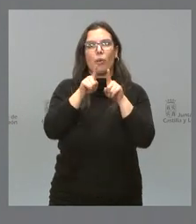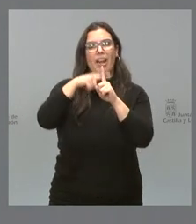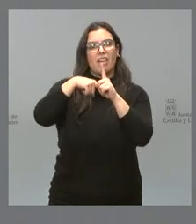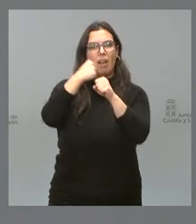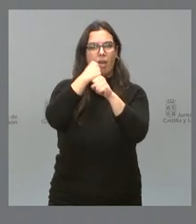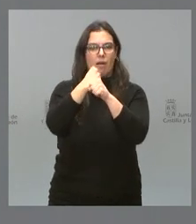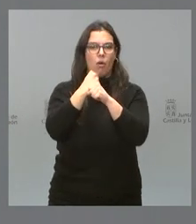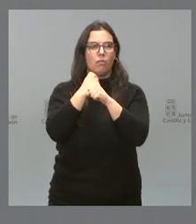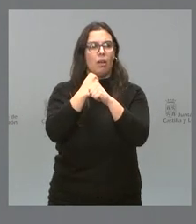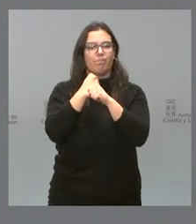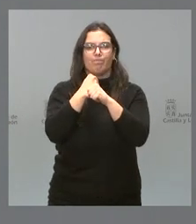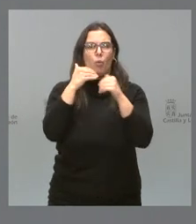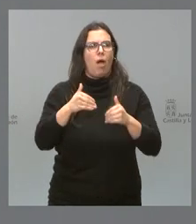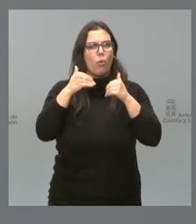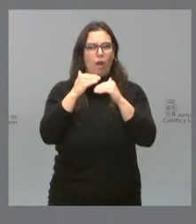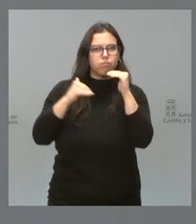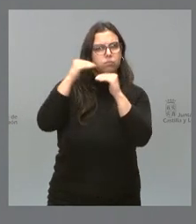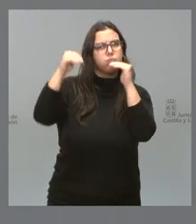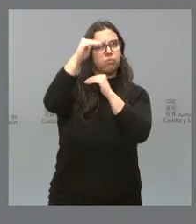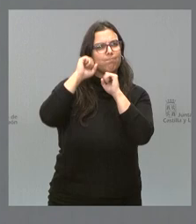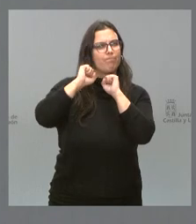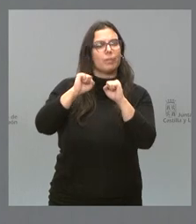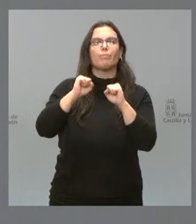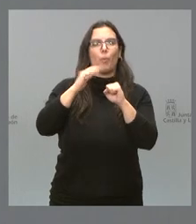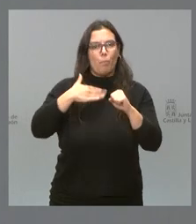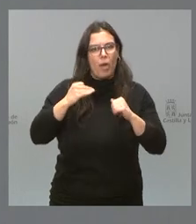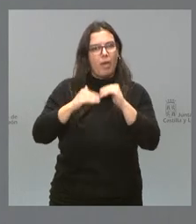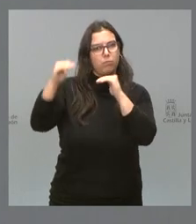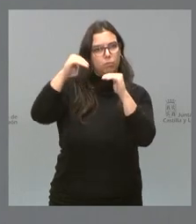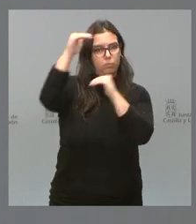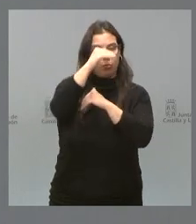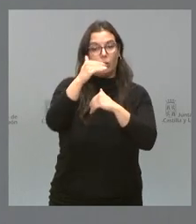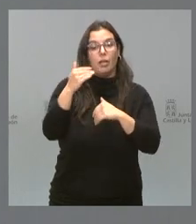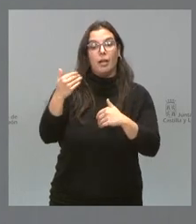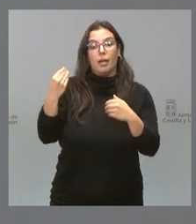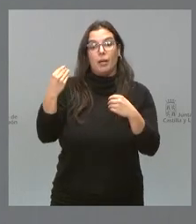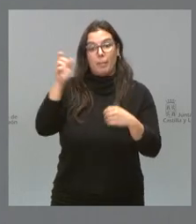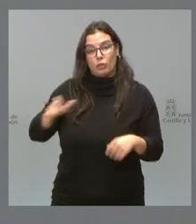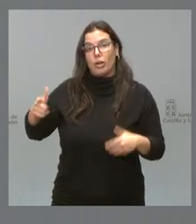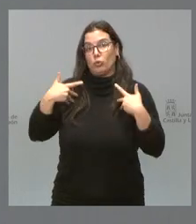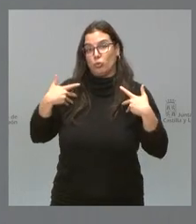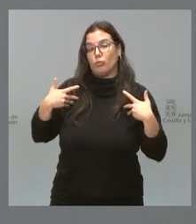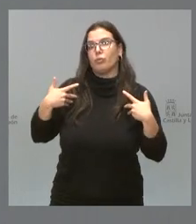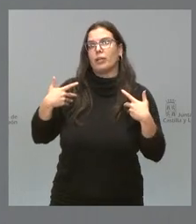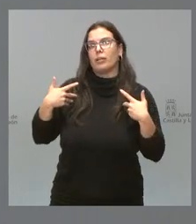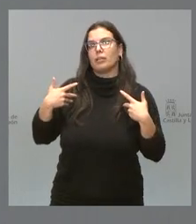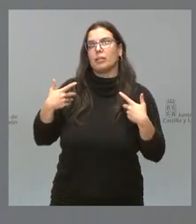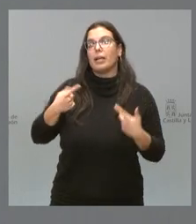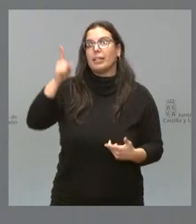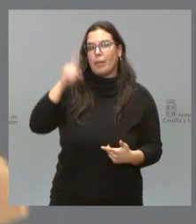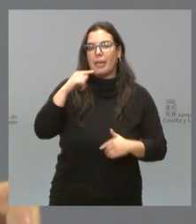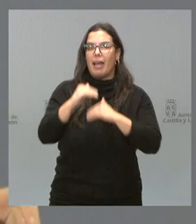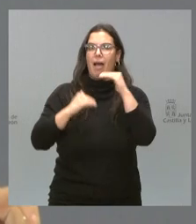con otras comunidades autónomas porque incluye No solamente la incorporación laboral de personas que han subido malos tratos sino también el ascenso profesional de las mujeres